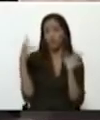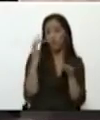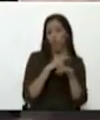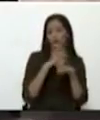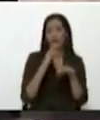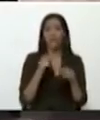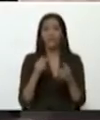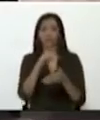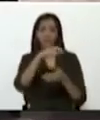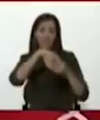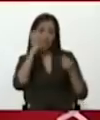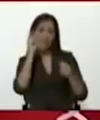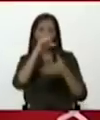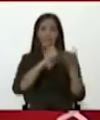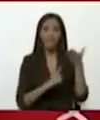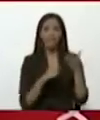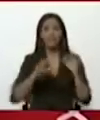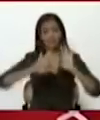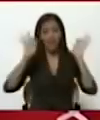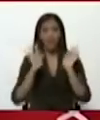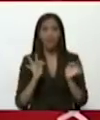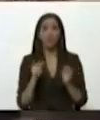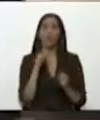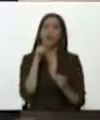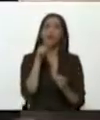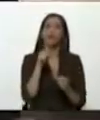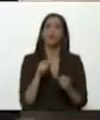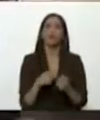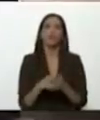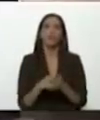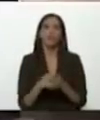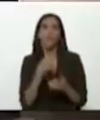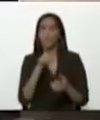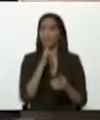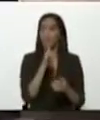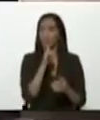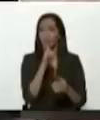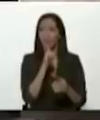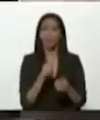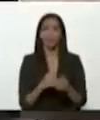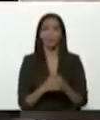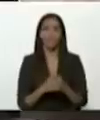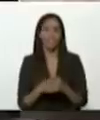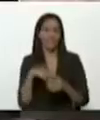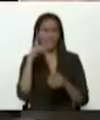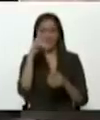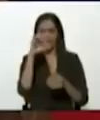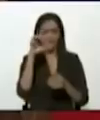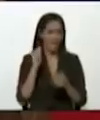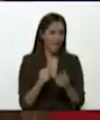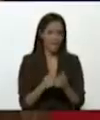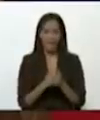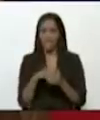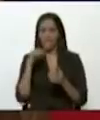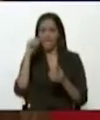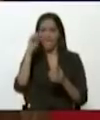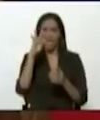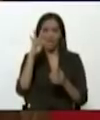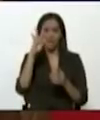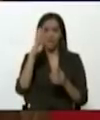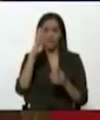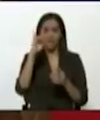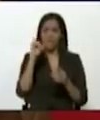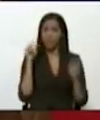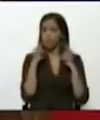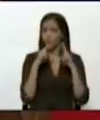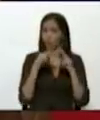la lista. Así mismo es. Ese es el mecanismo. Eso es como cuando tú tal, tienes una información, te llega la DEA, te llega el FBI, ajá, vas a cooperar. Usted conoce a